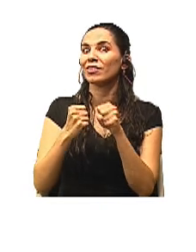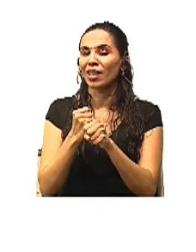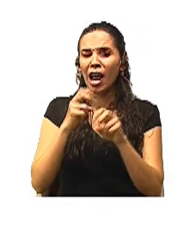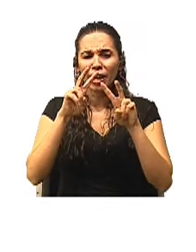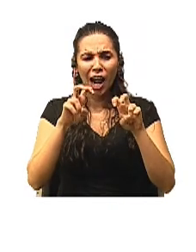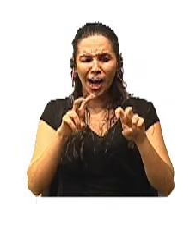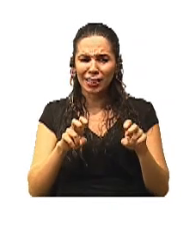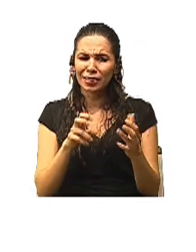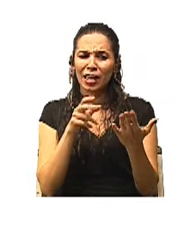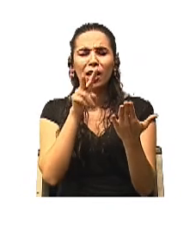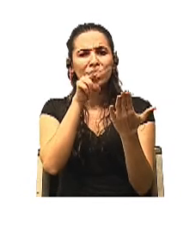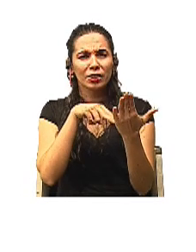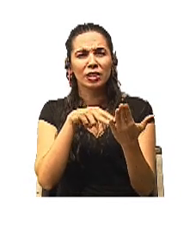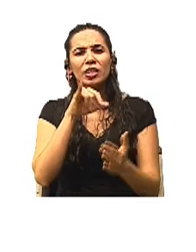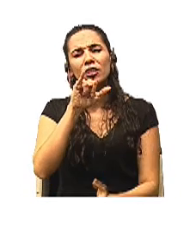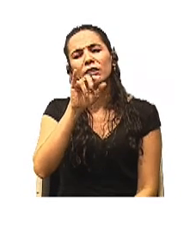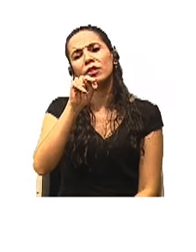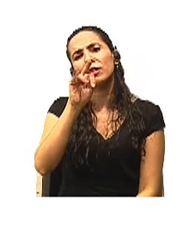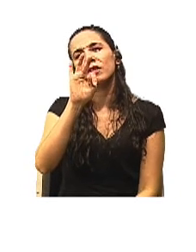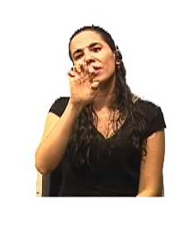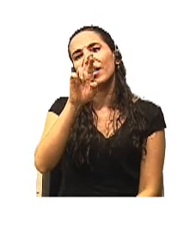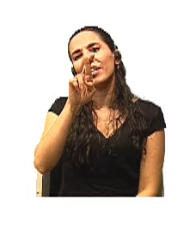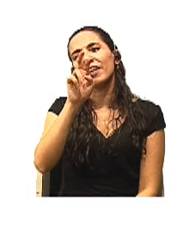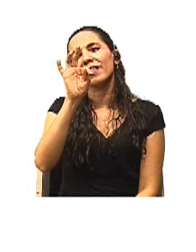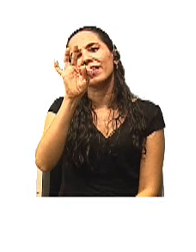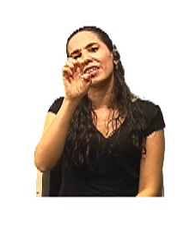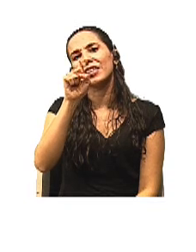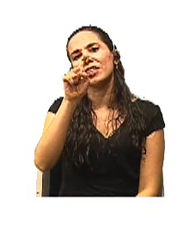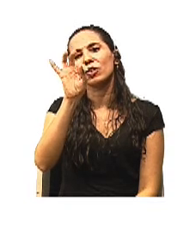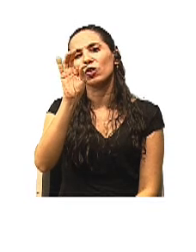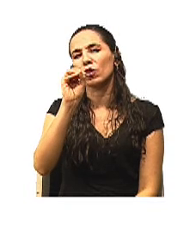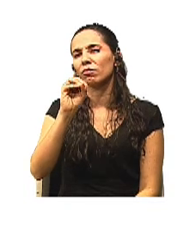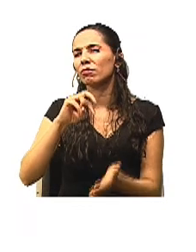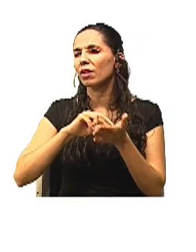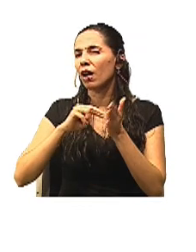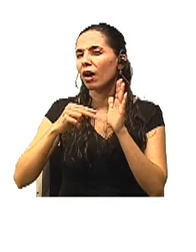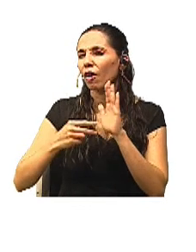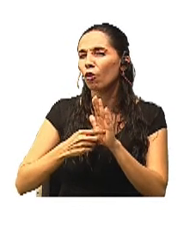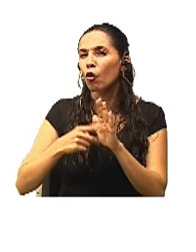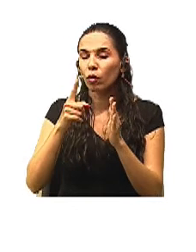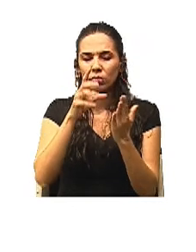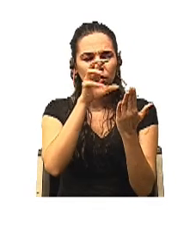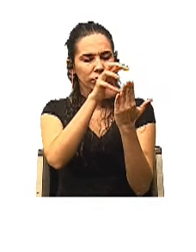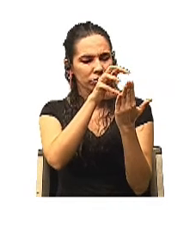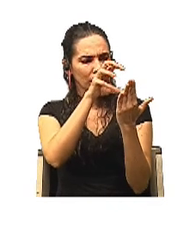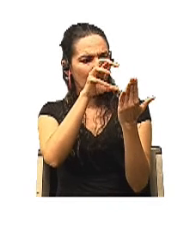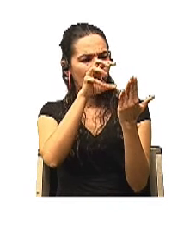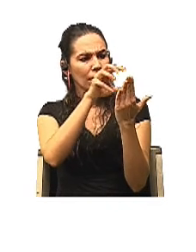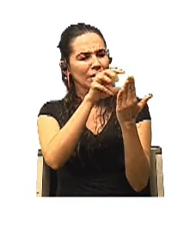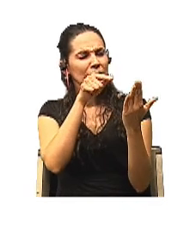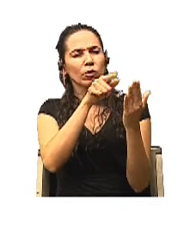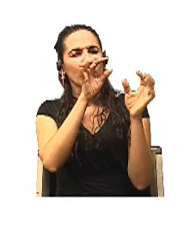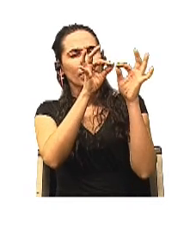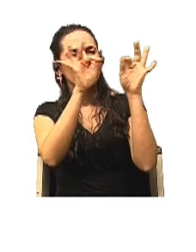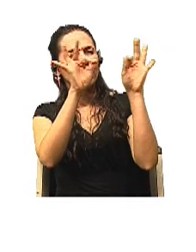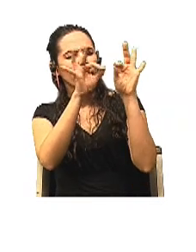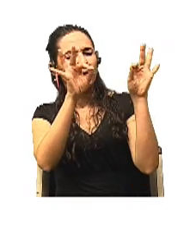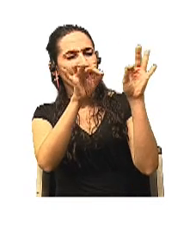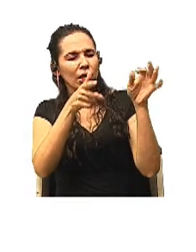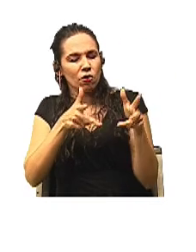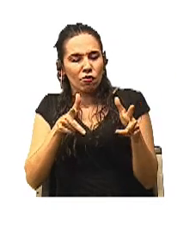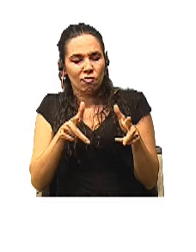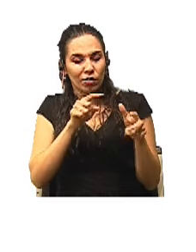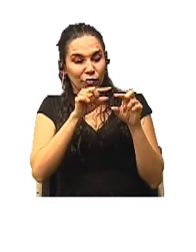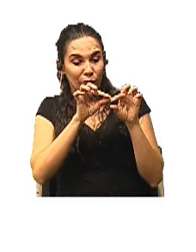literario, intertexto es cuando un texto hace referencia a un segundo texto. ¿Y a qué me refiero con